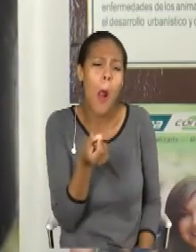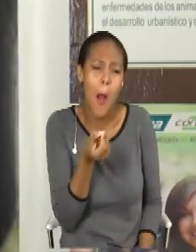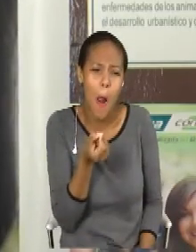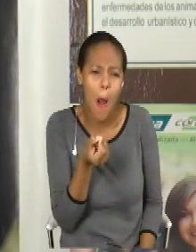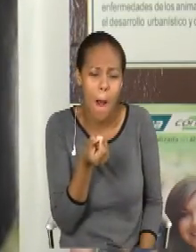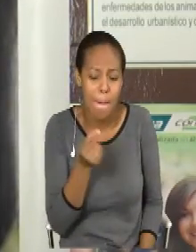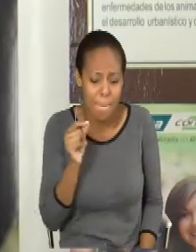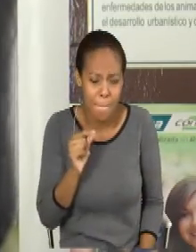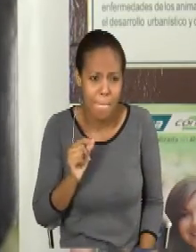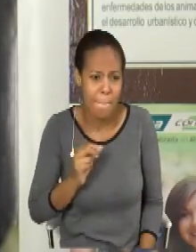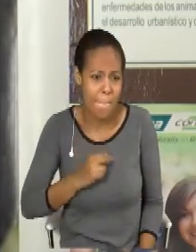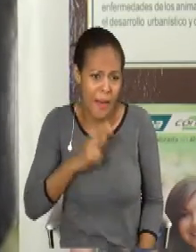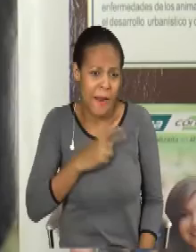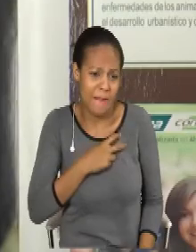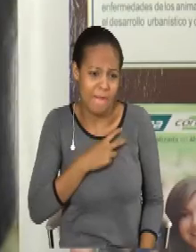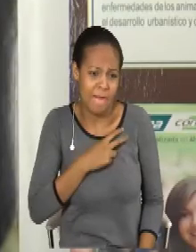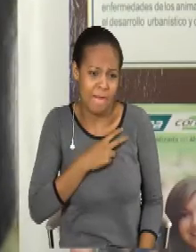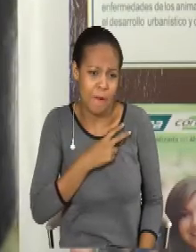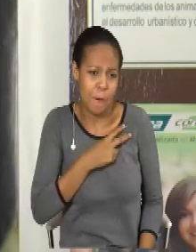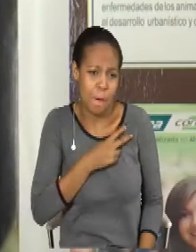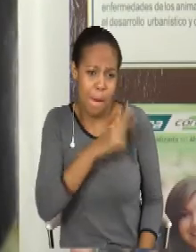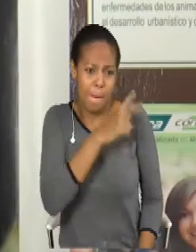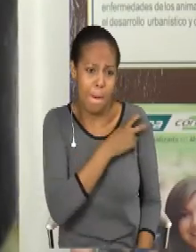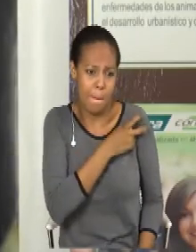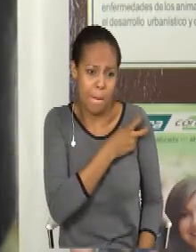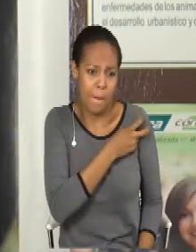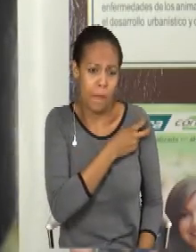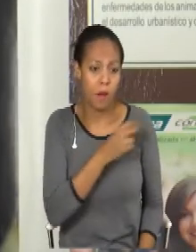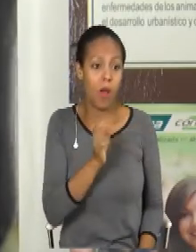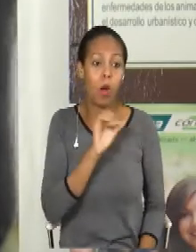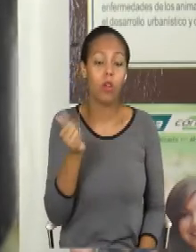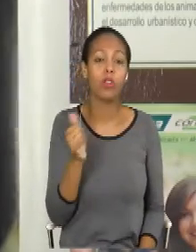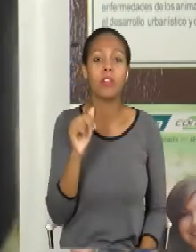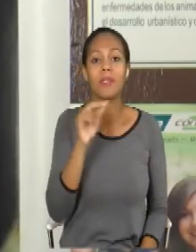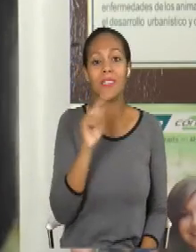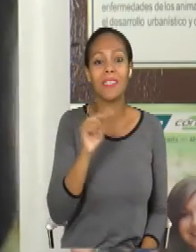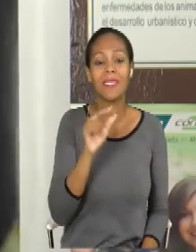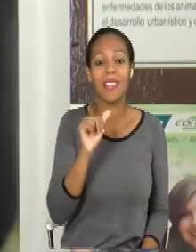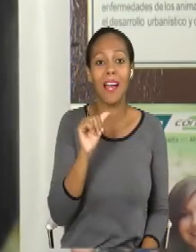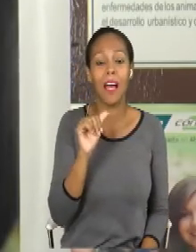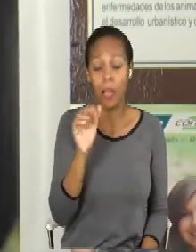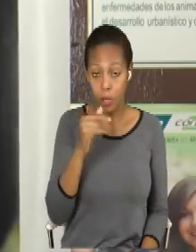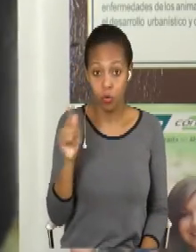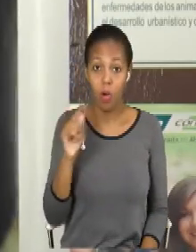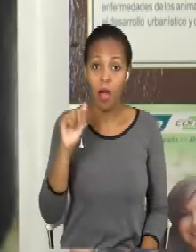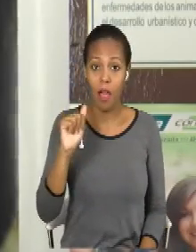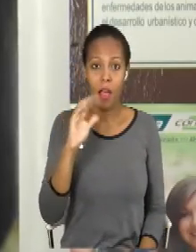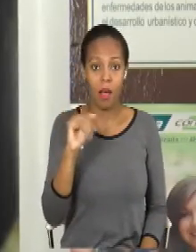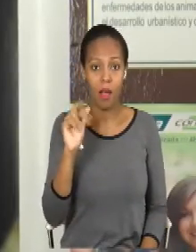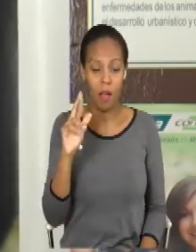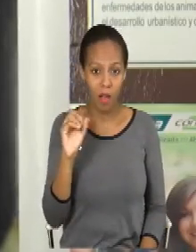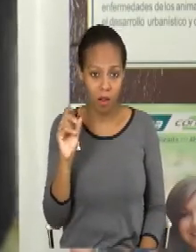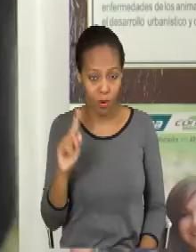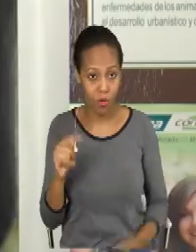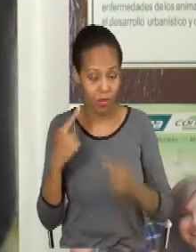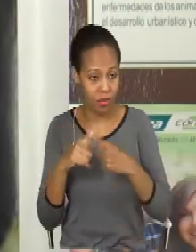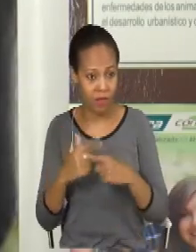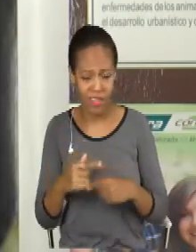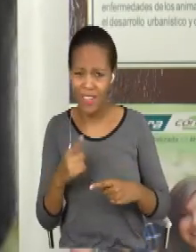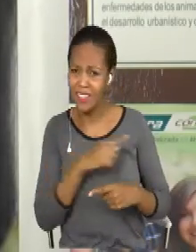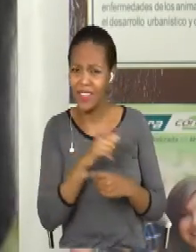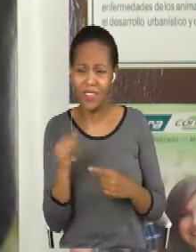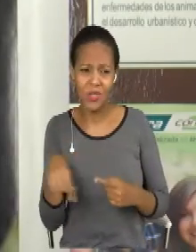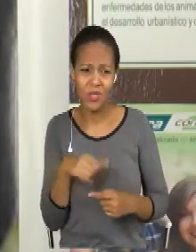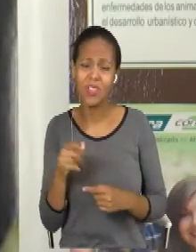existen otros parásitos externos como los ácaros que producen sarna y los hongos. Entonces, son una variedad de parásitos que su